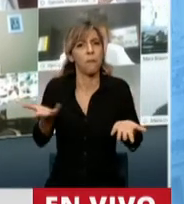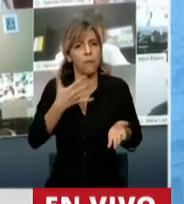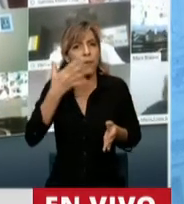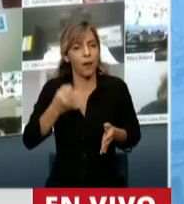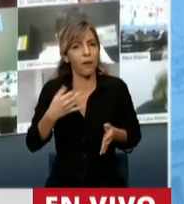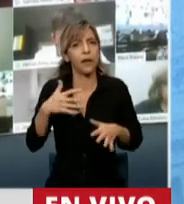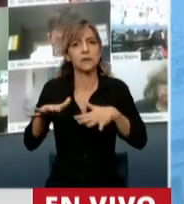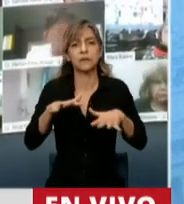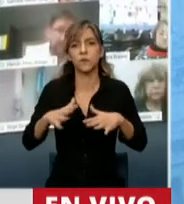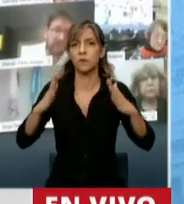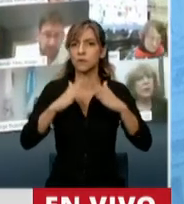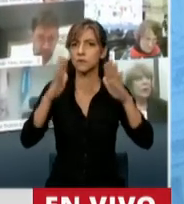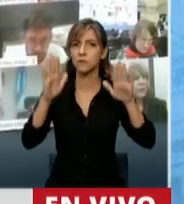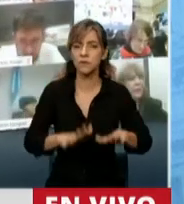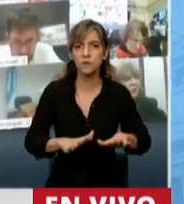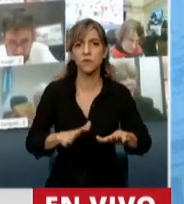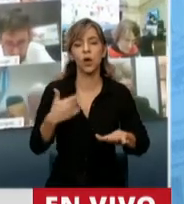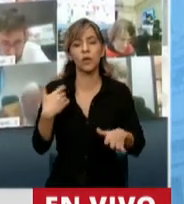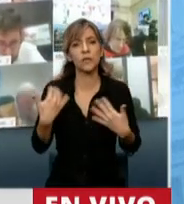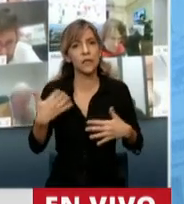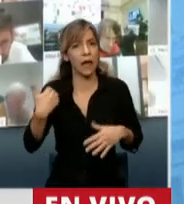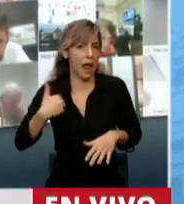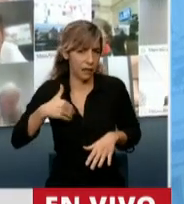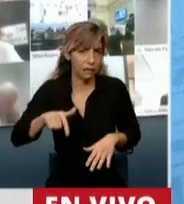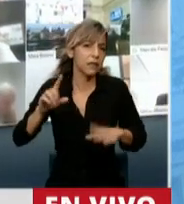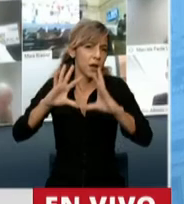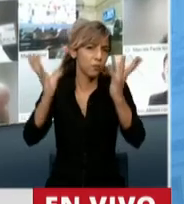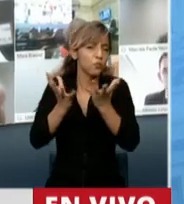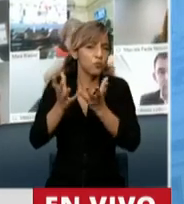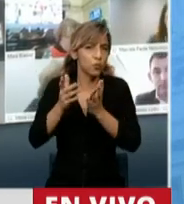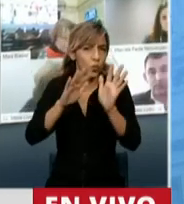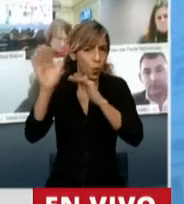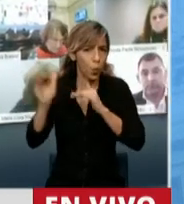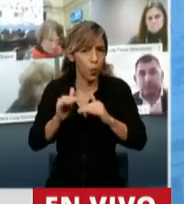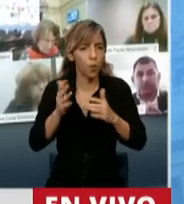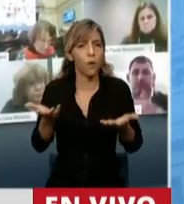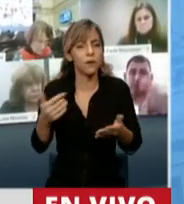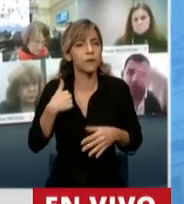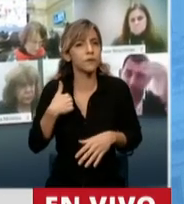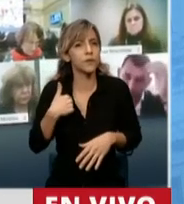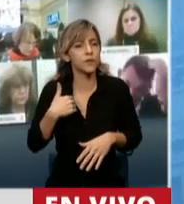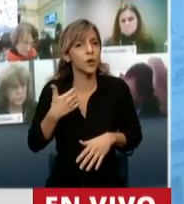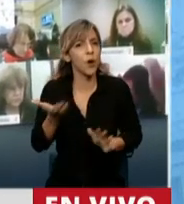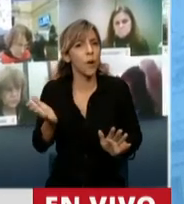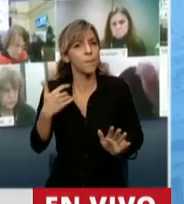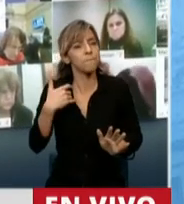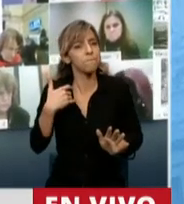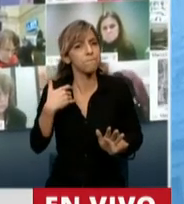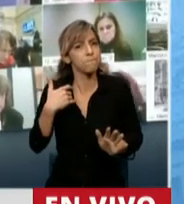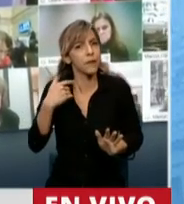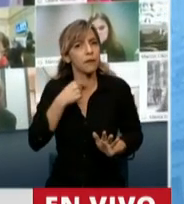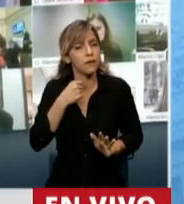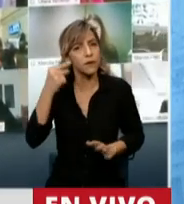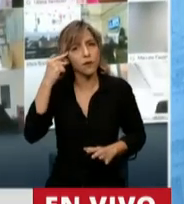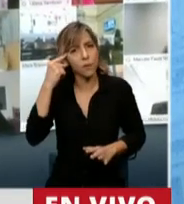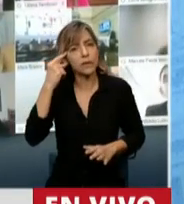no solamente en nuestro país sino en el mundo y yo acá me me quedaría en poder pensar también un poco